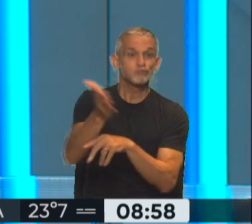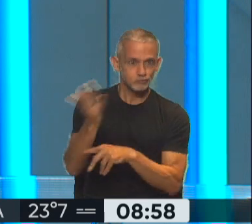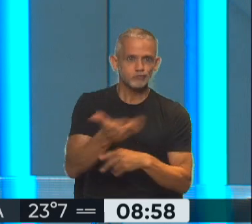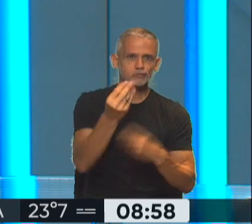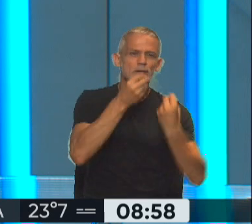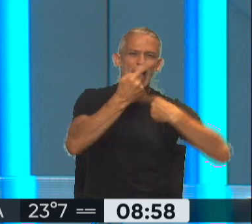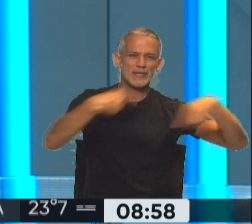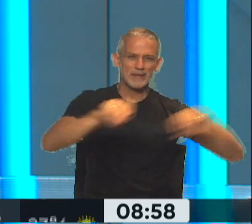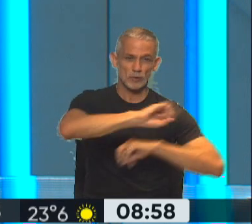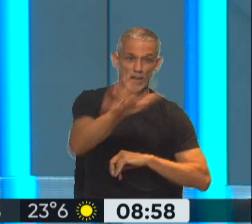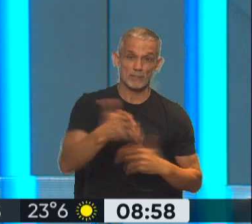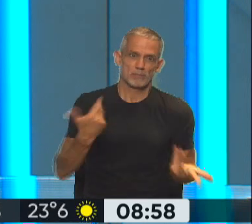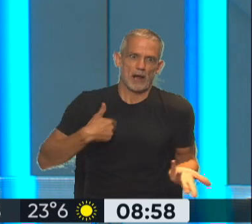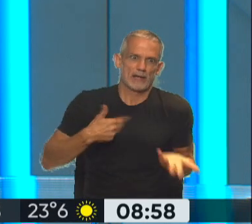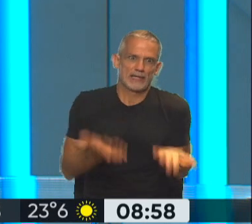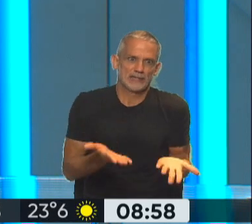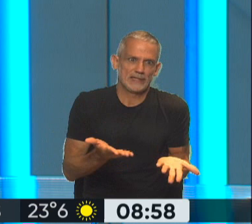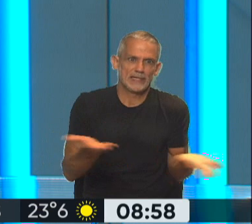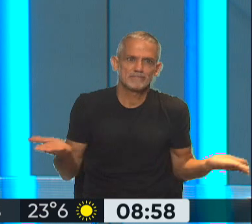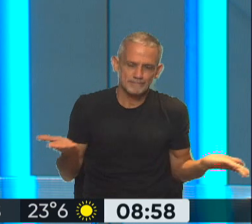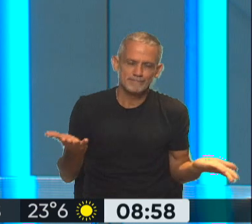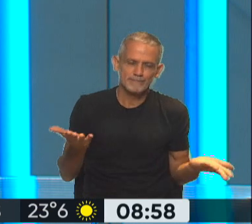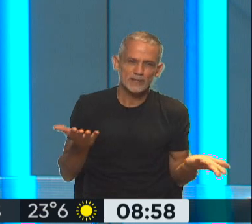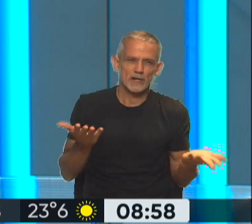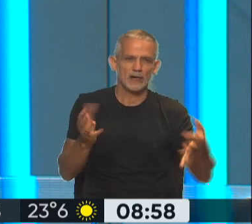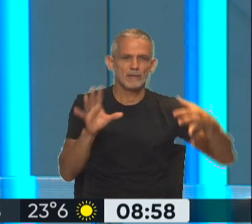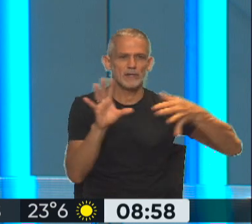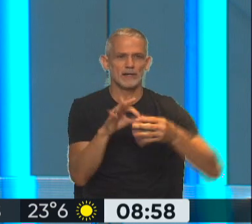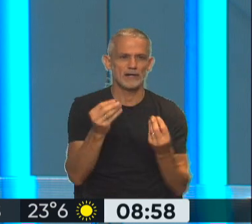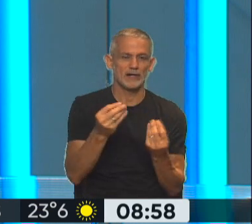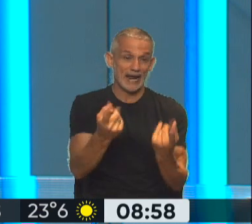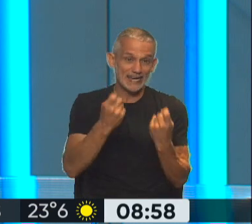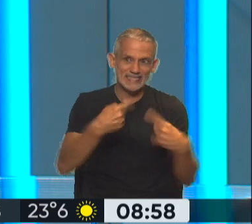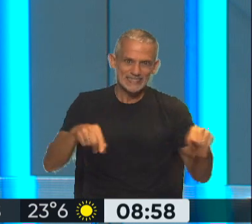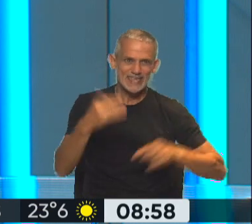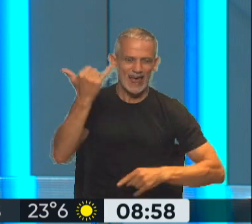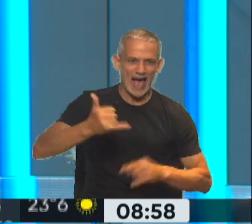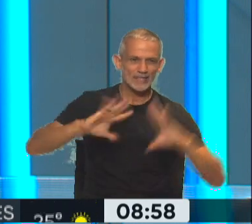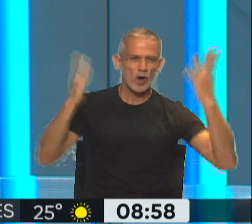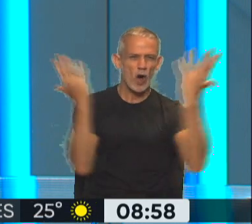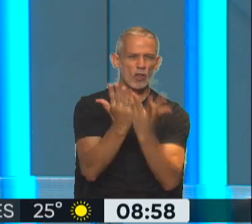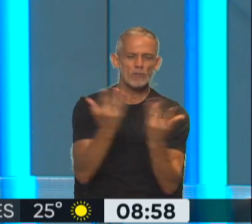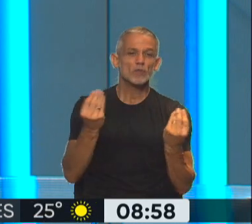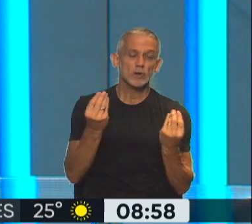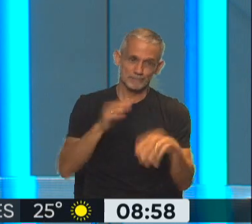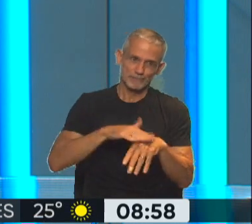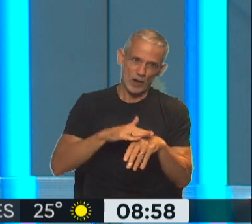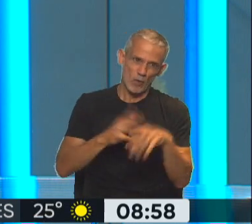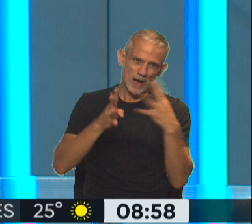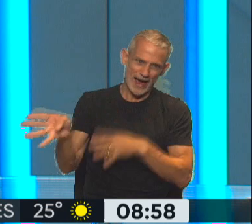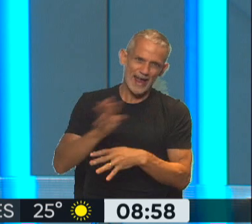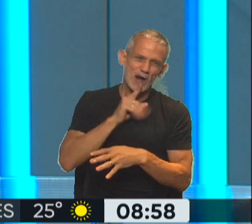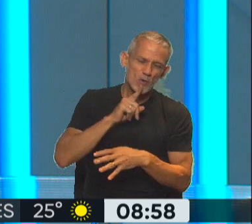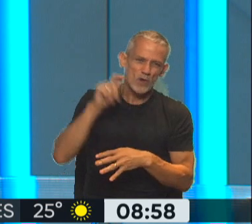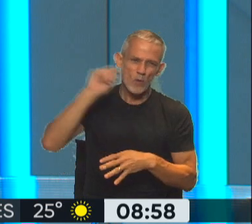o materia prima pero la Argentina particularmente a propósito de las necesidades no que se advierten a nivel mundial por la guerra entre Rusia y